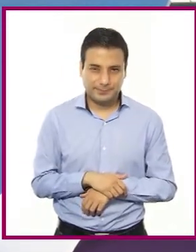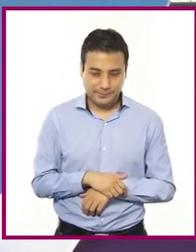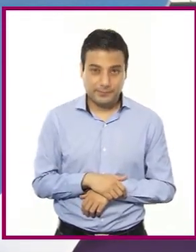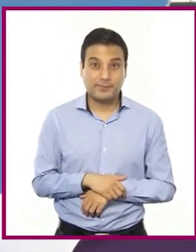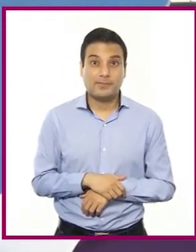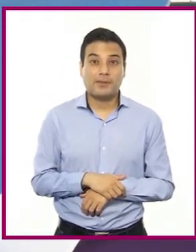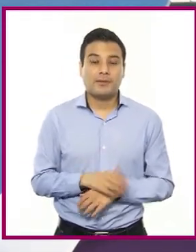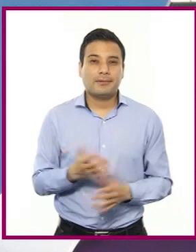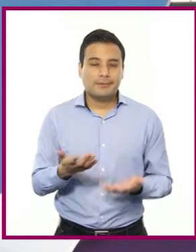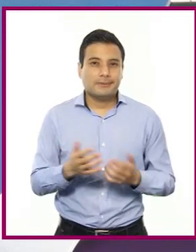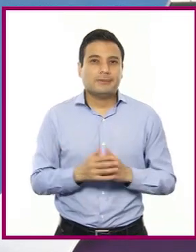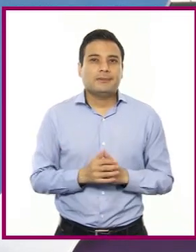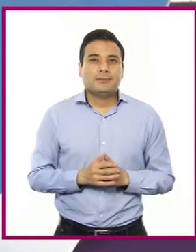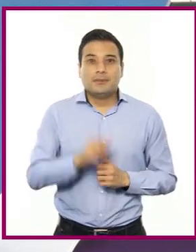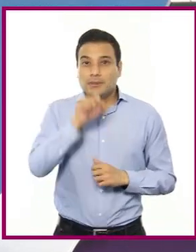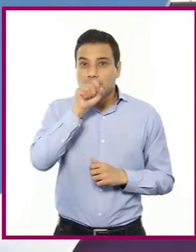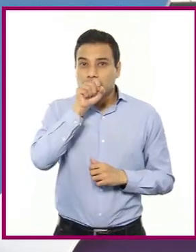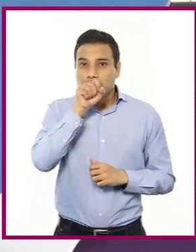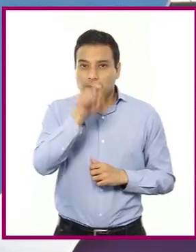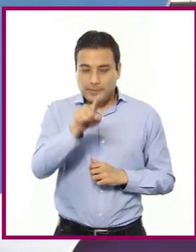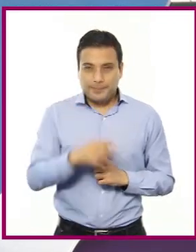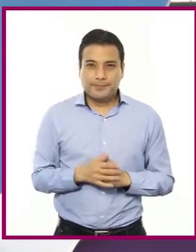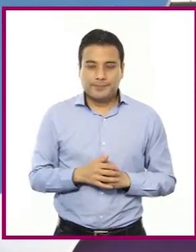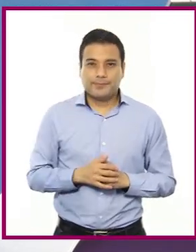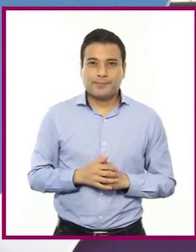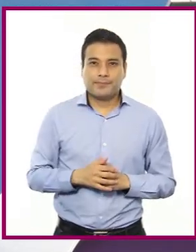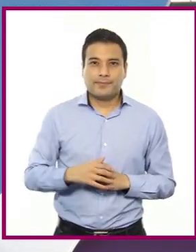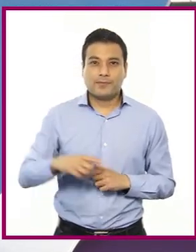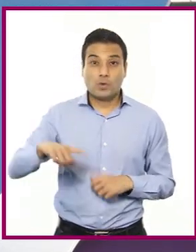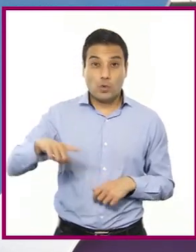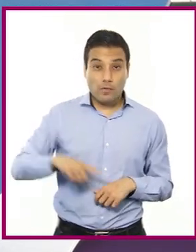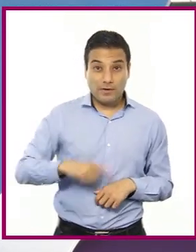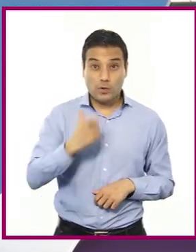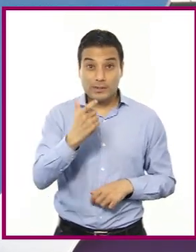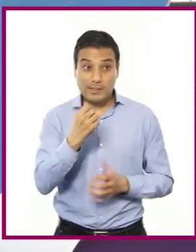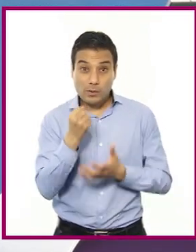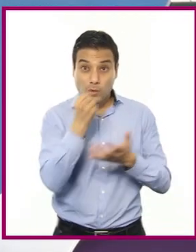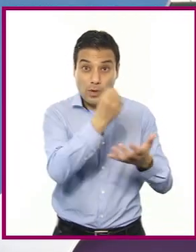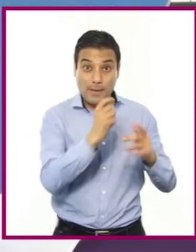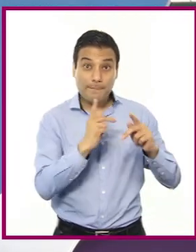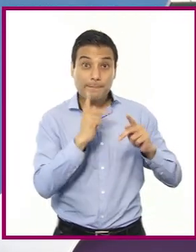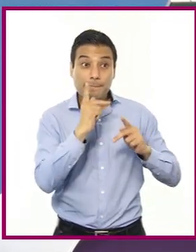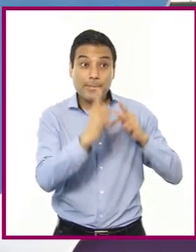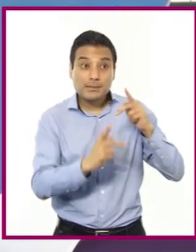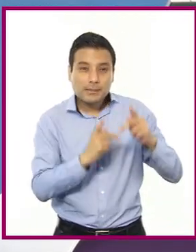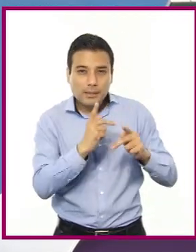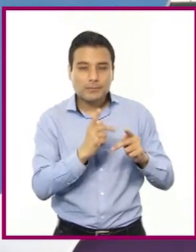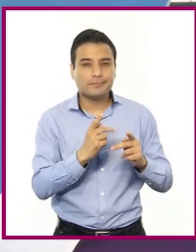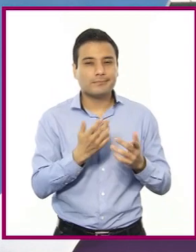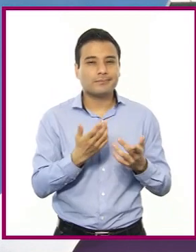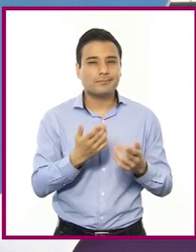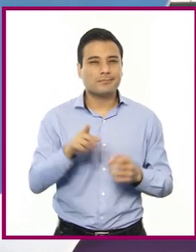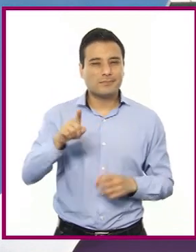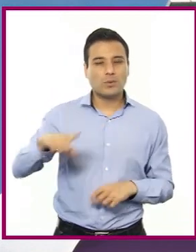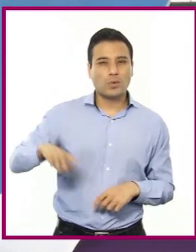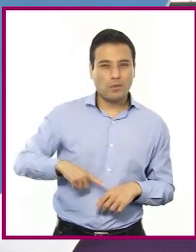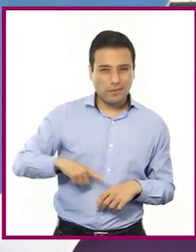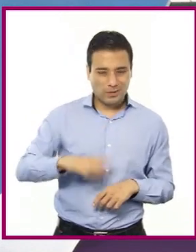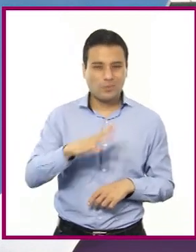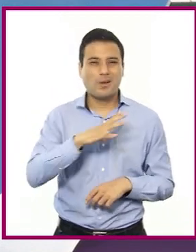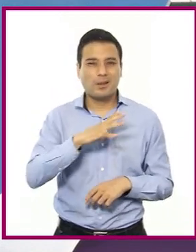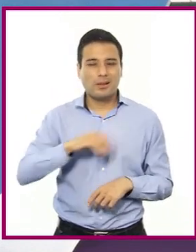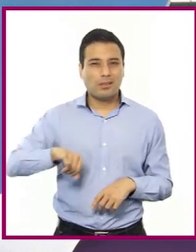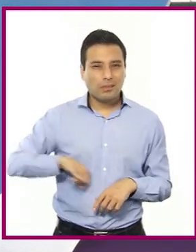vez más los préstamos y apoyos ejidales se condicionaban a intereses políticos y prácticas